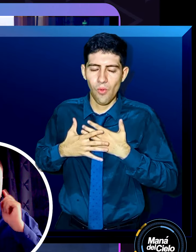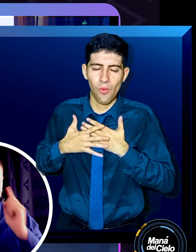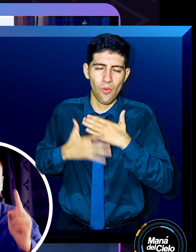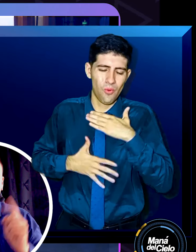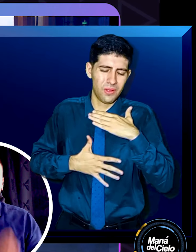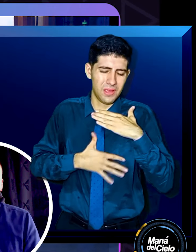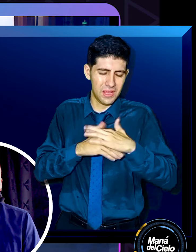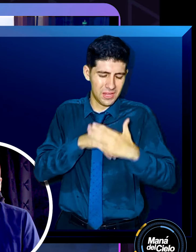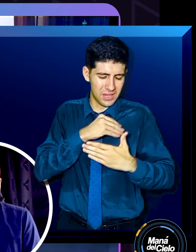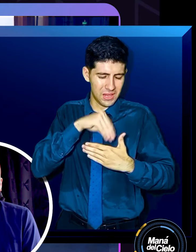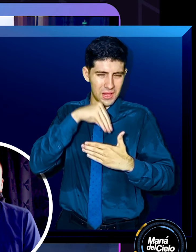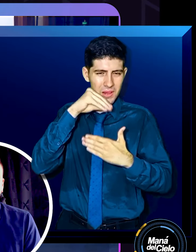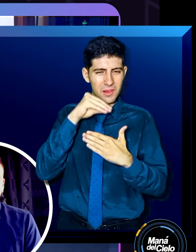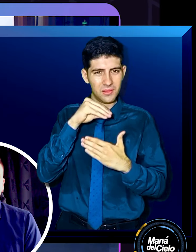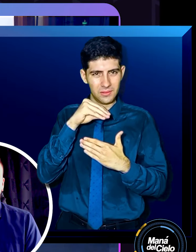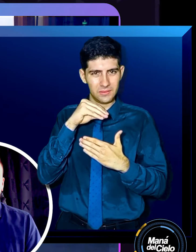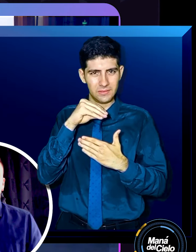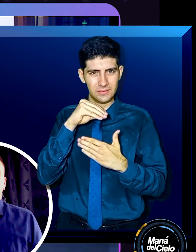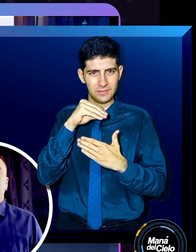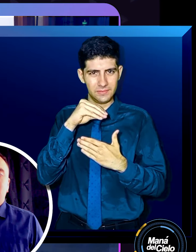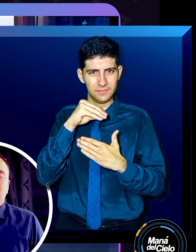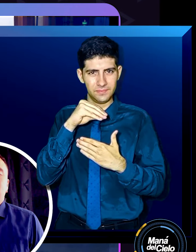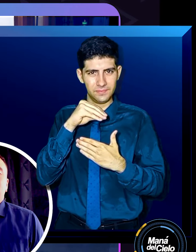agua satisface el alma.